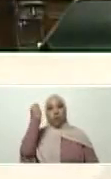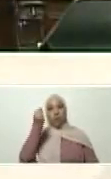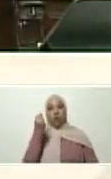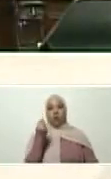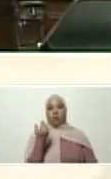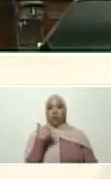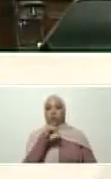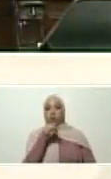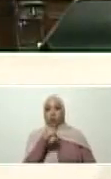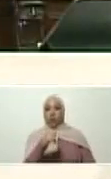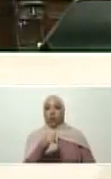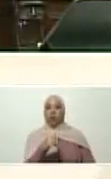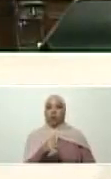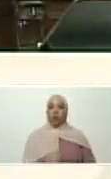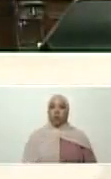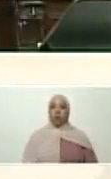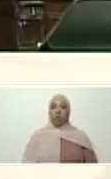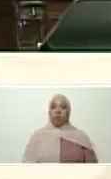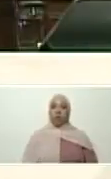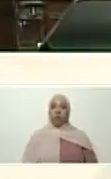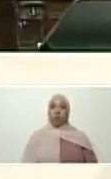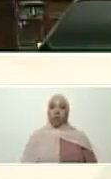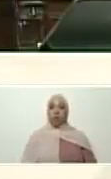piensan. ¿Cómo lograr